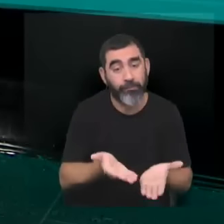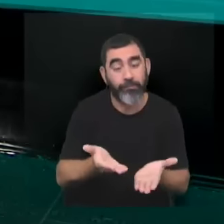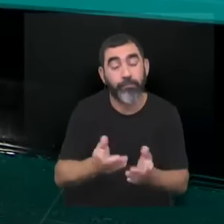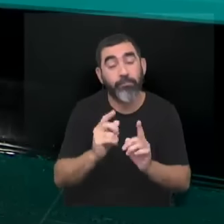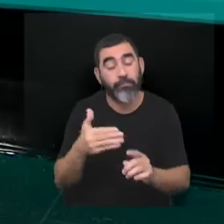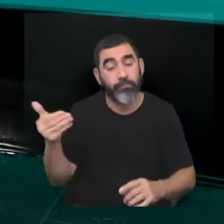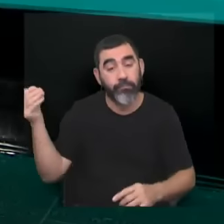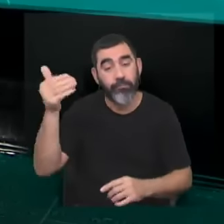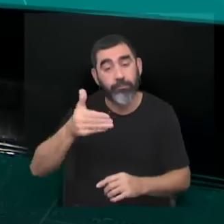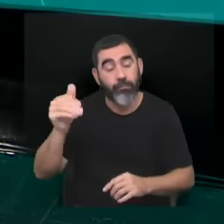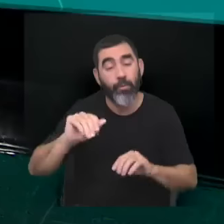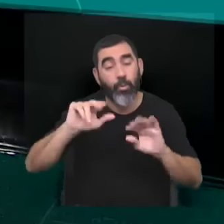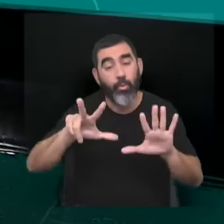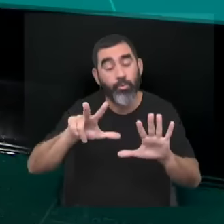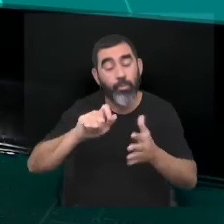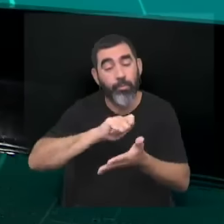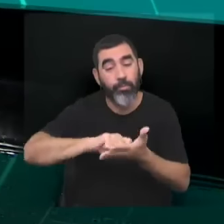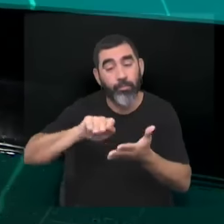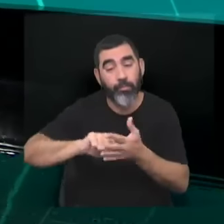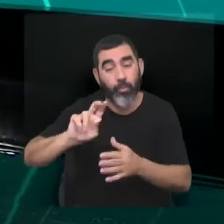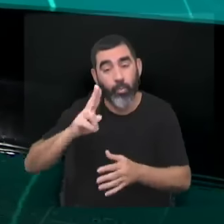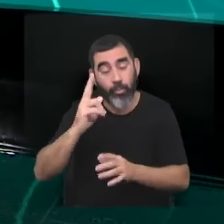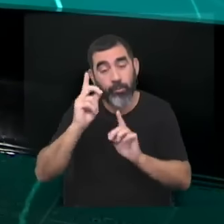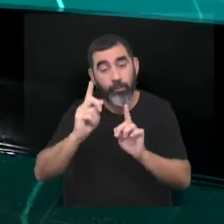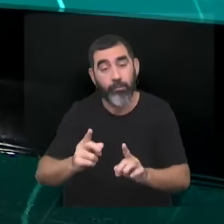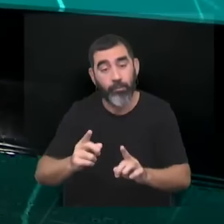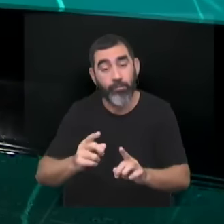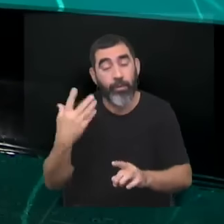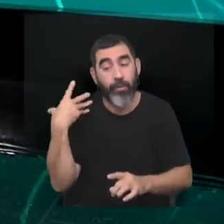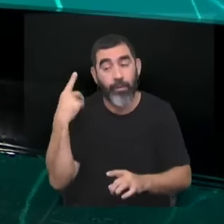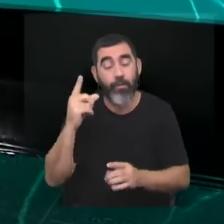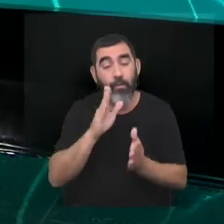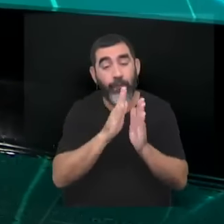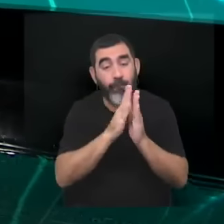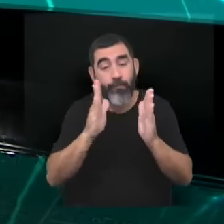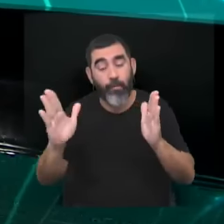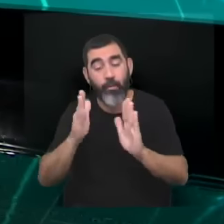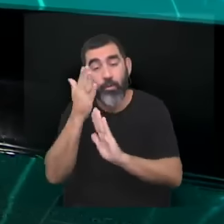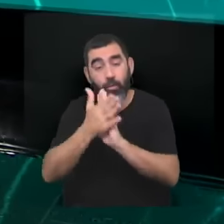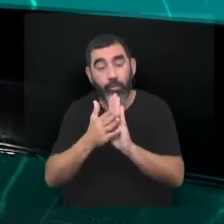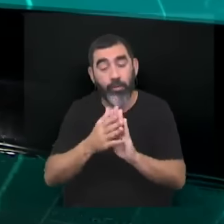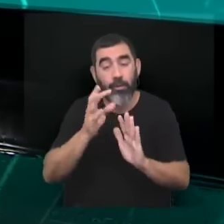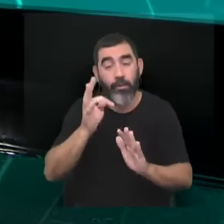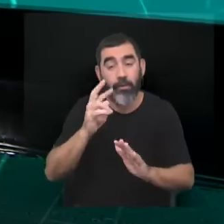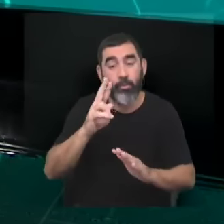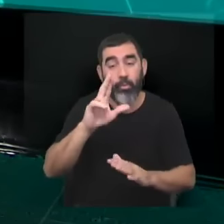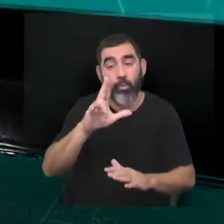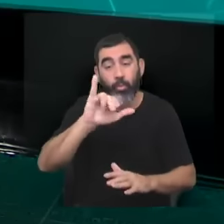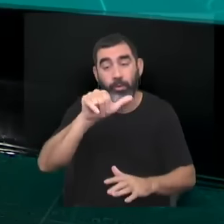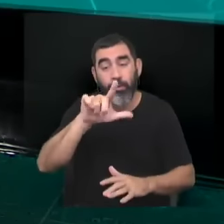participación de ocho plumas orientales entre ellas las del director de la biblioteca nacional Valentín Trujillo y de la